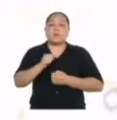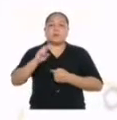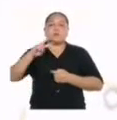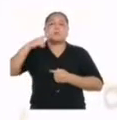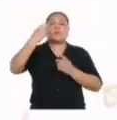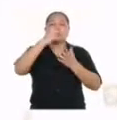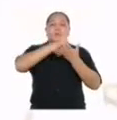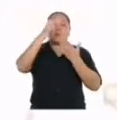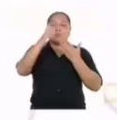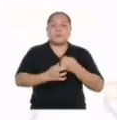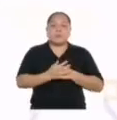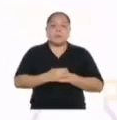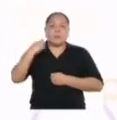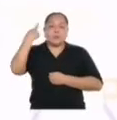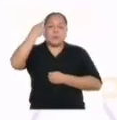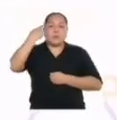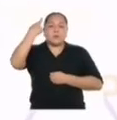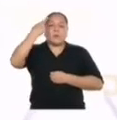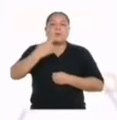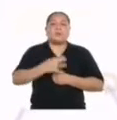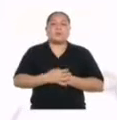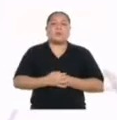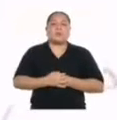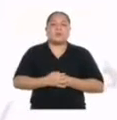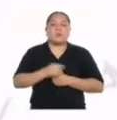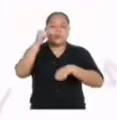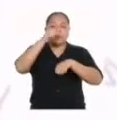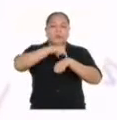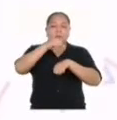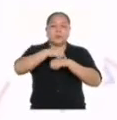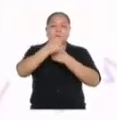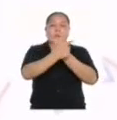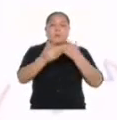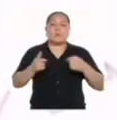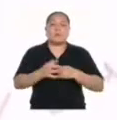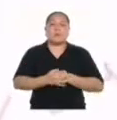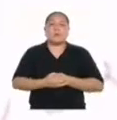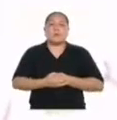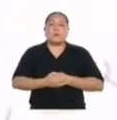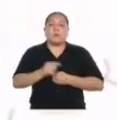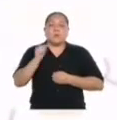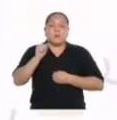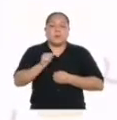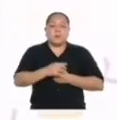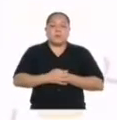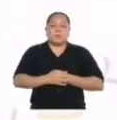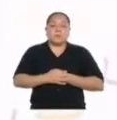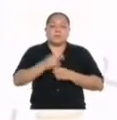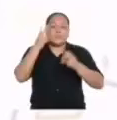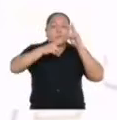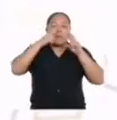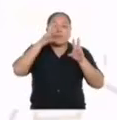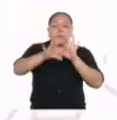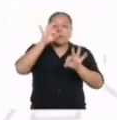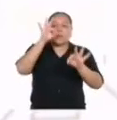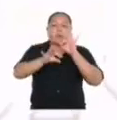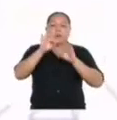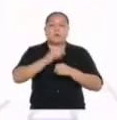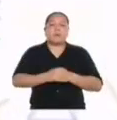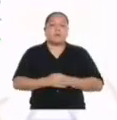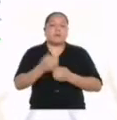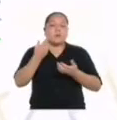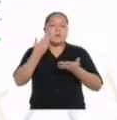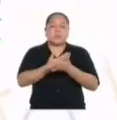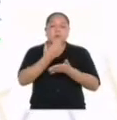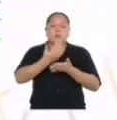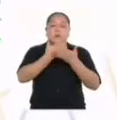segundo programa, reflexionamos sobre nuestras actividades de tiempo libre, las que extrañamos realizar y las que hemos descubierto en tiempos de